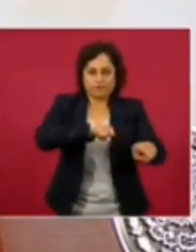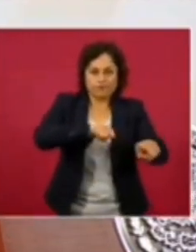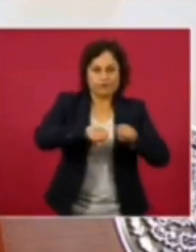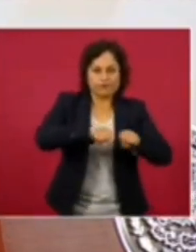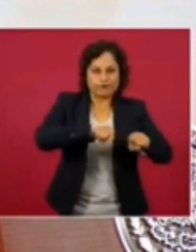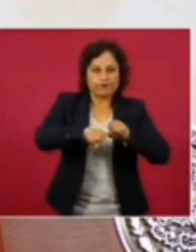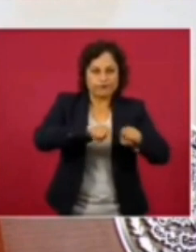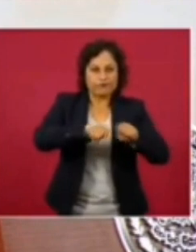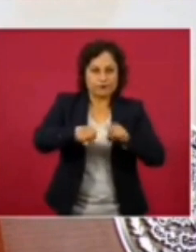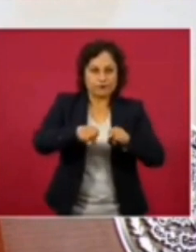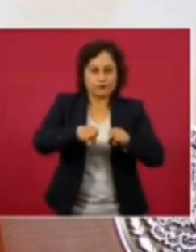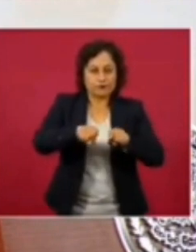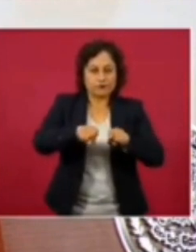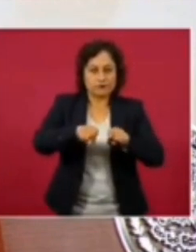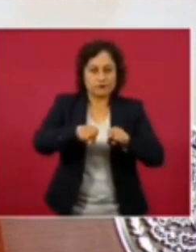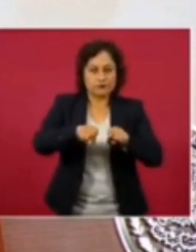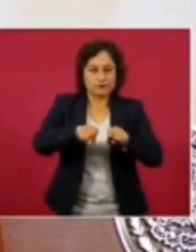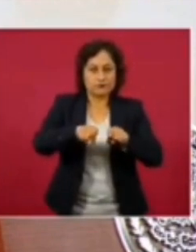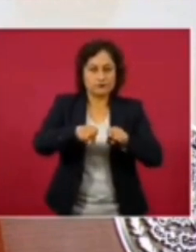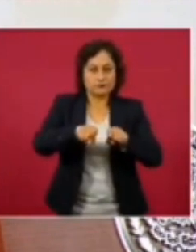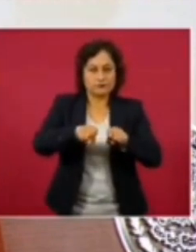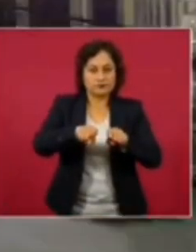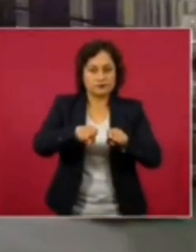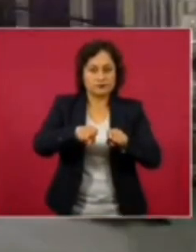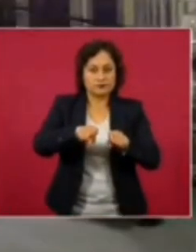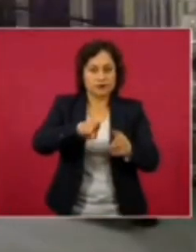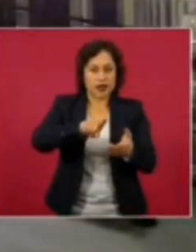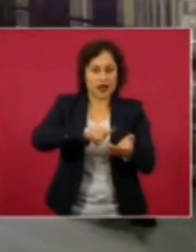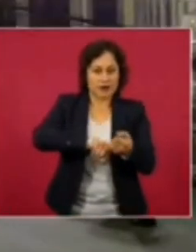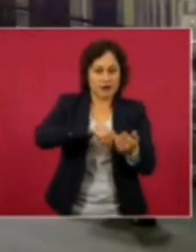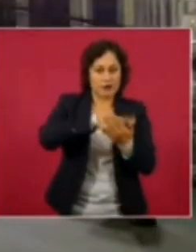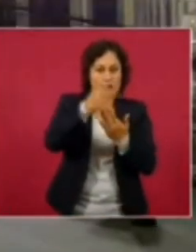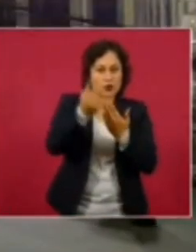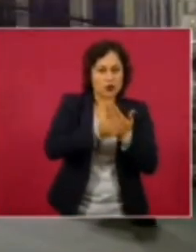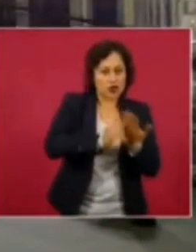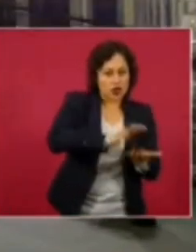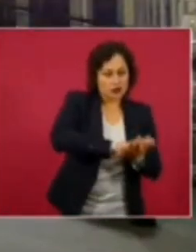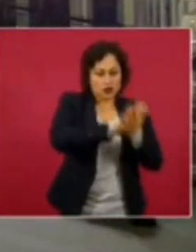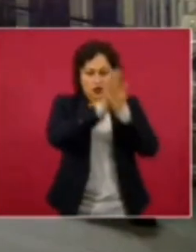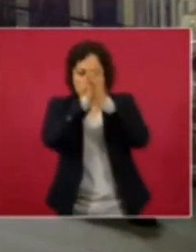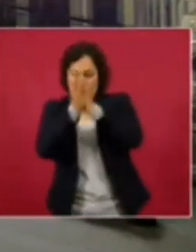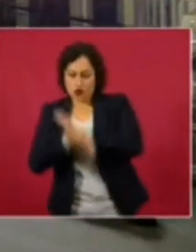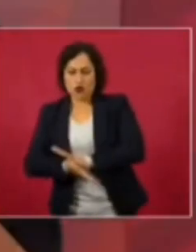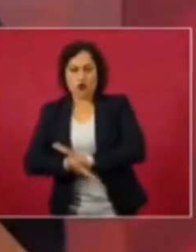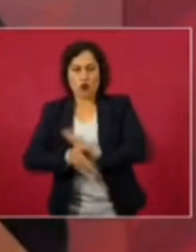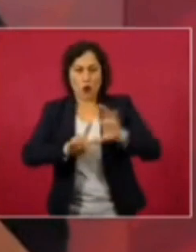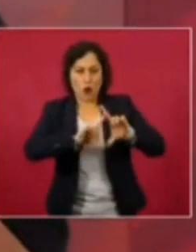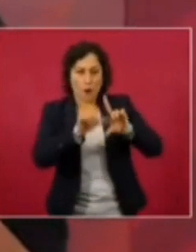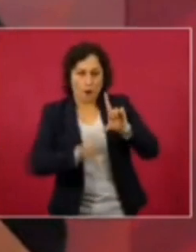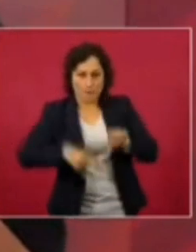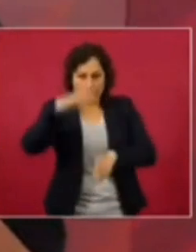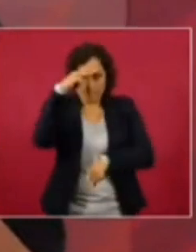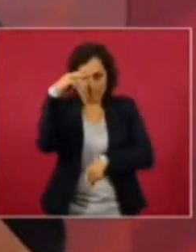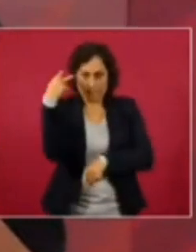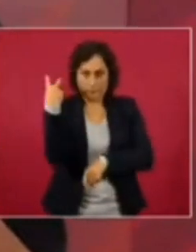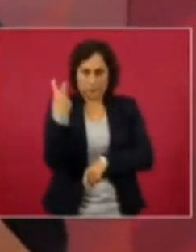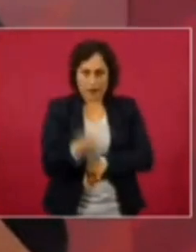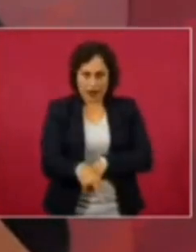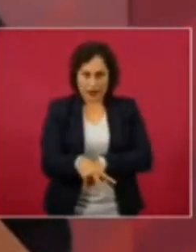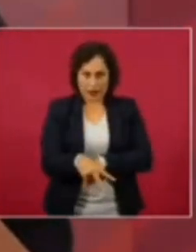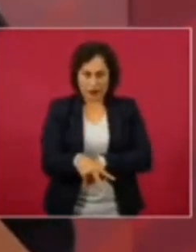en contra del proyecto de transformación que estamos impulsando millones de mexicanos en beneficio